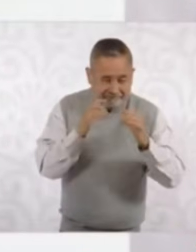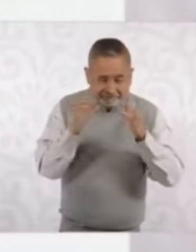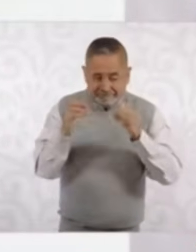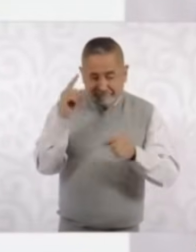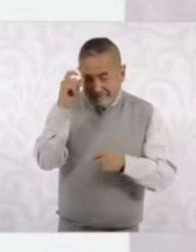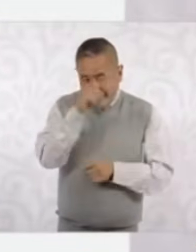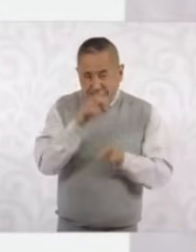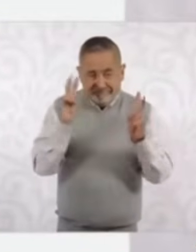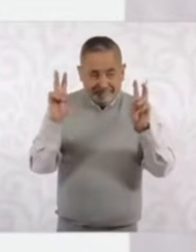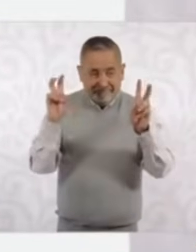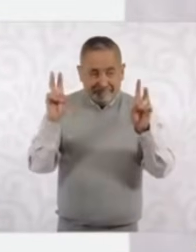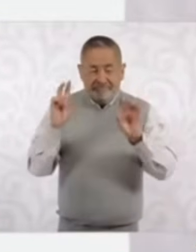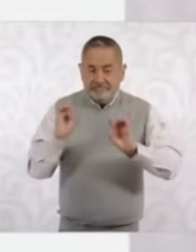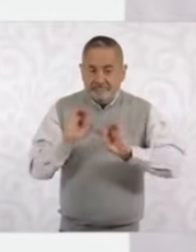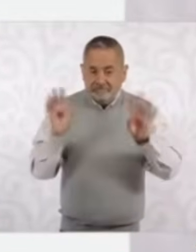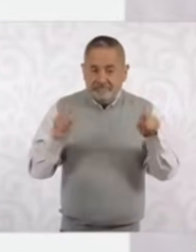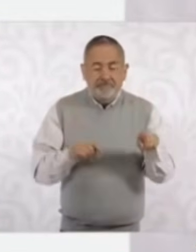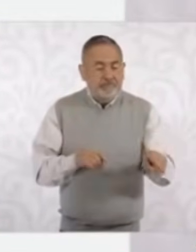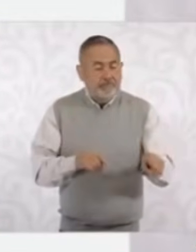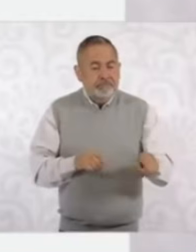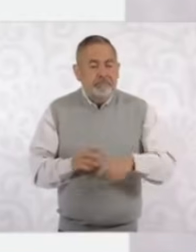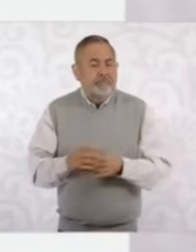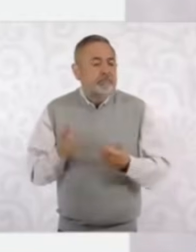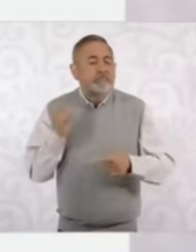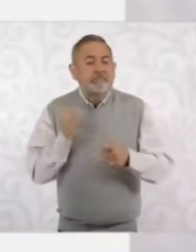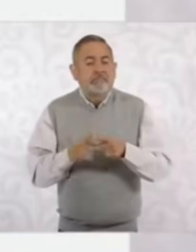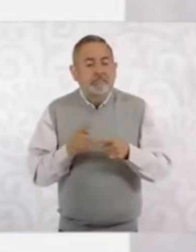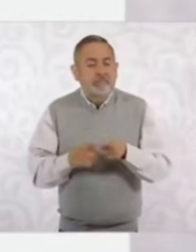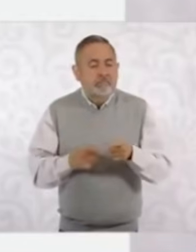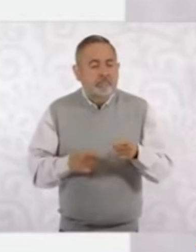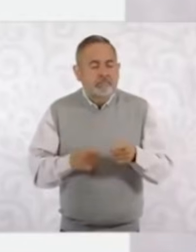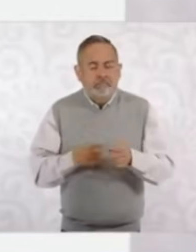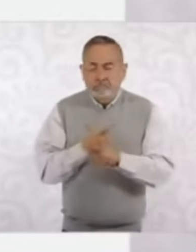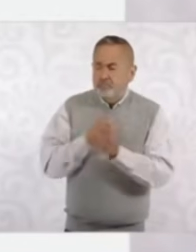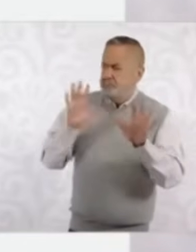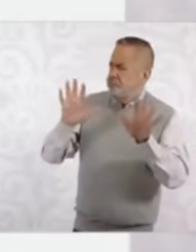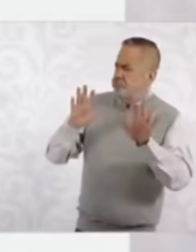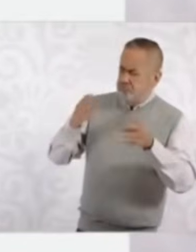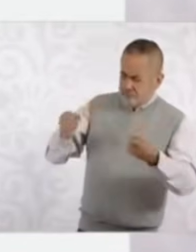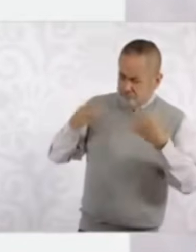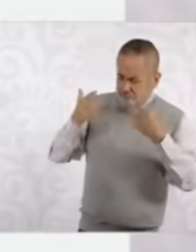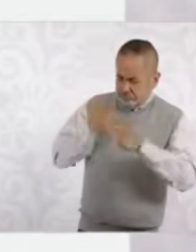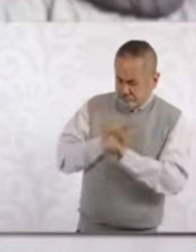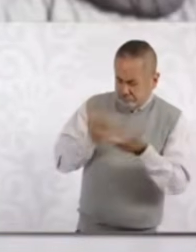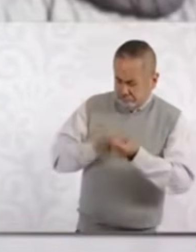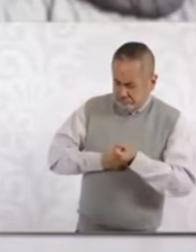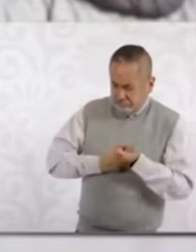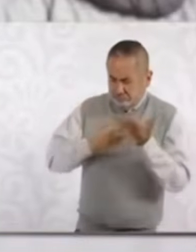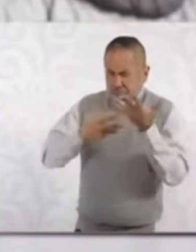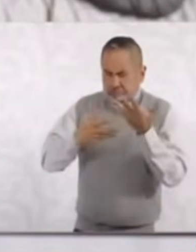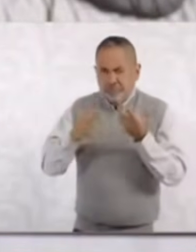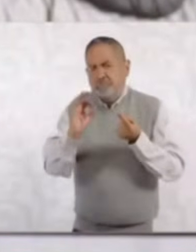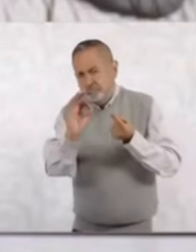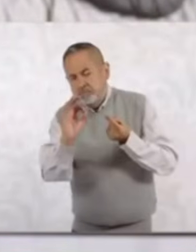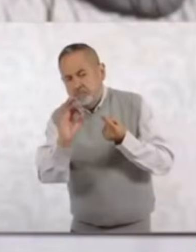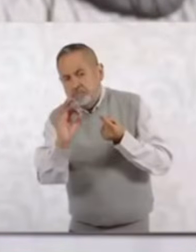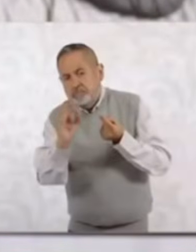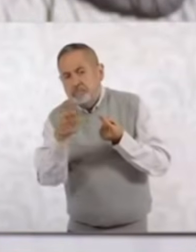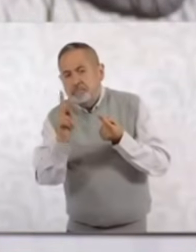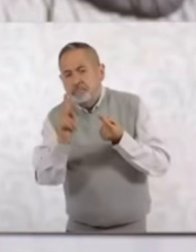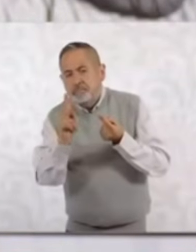porque es hasta dónde llega la libertad de expresión y hasta dónde puede